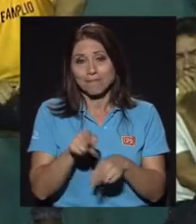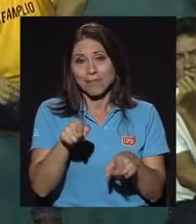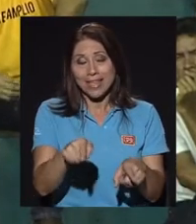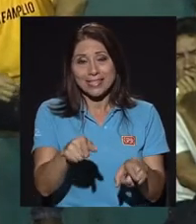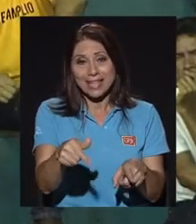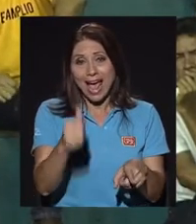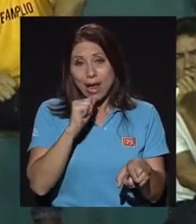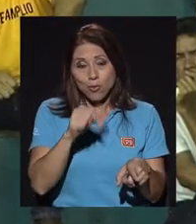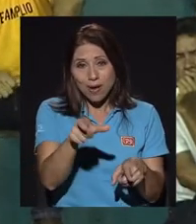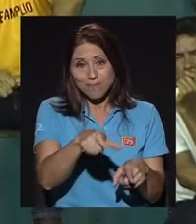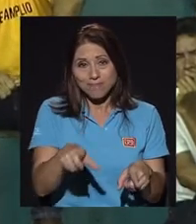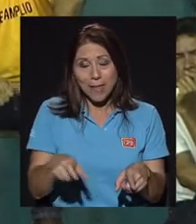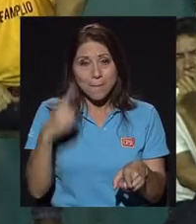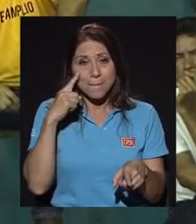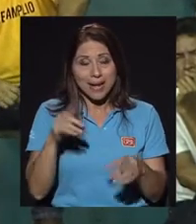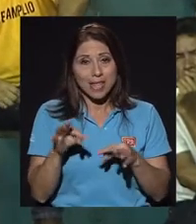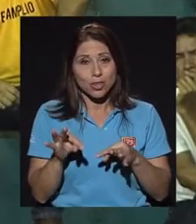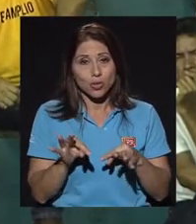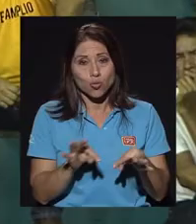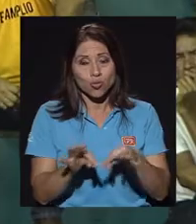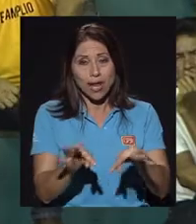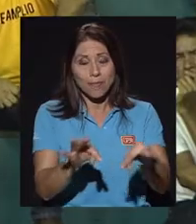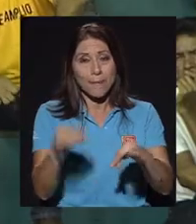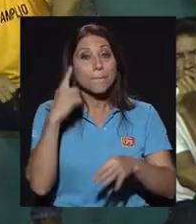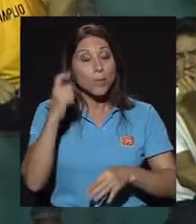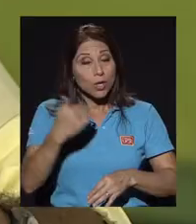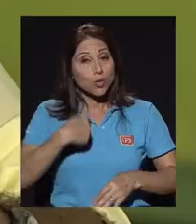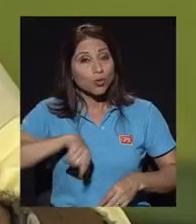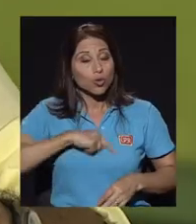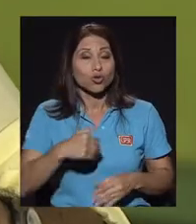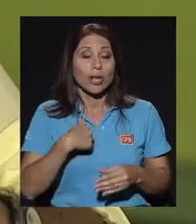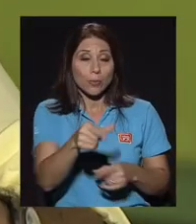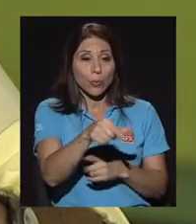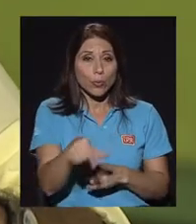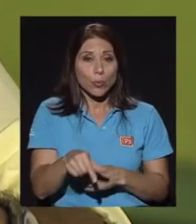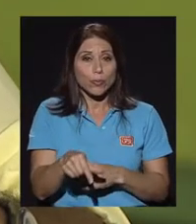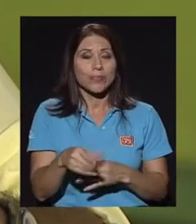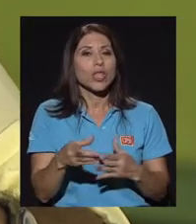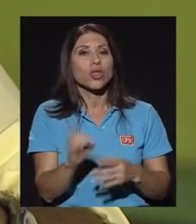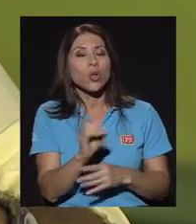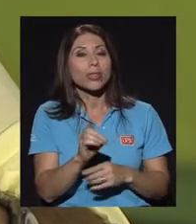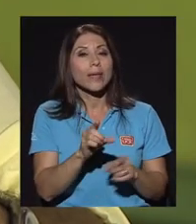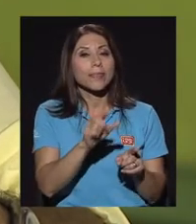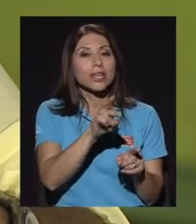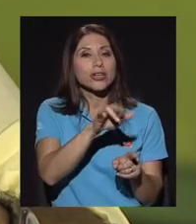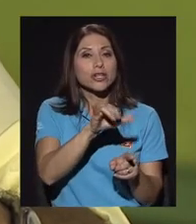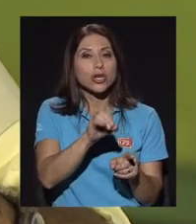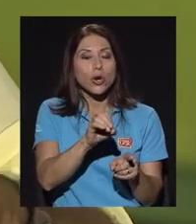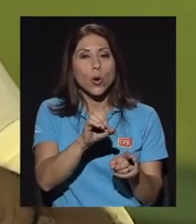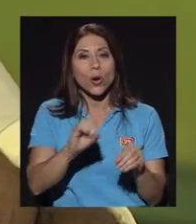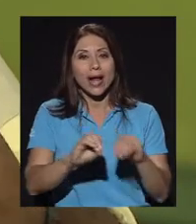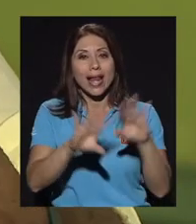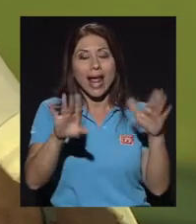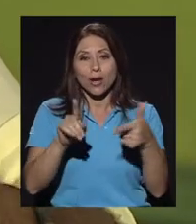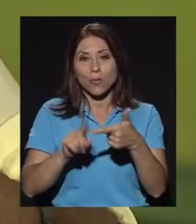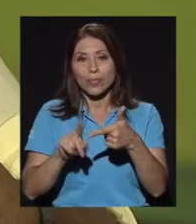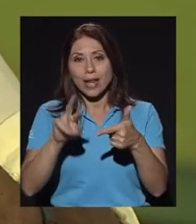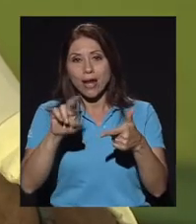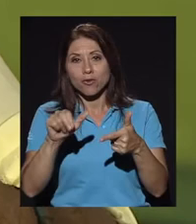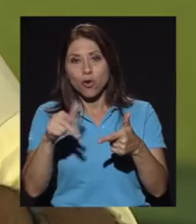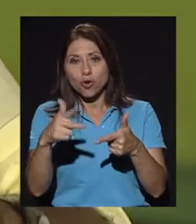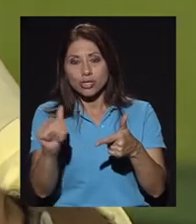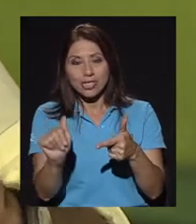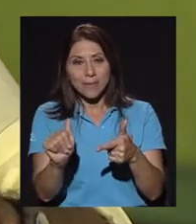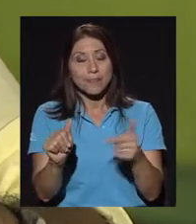agua, porque tenemos nacientes en Turrialba, en Río Claro y La Roncha, con mucho futuro, con